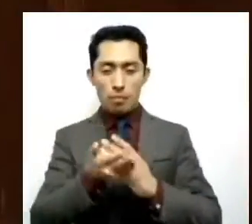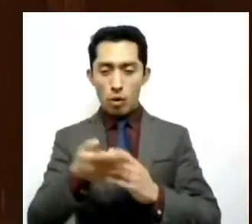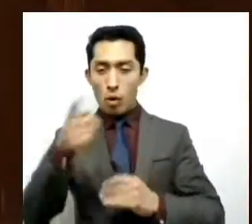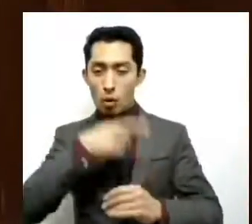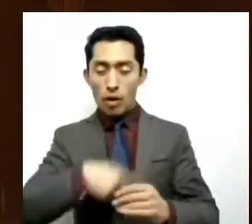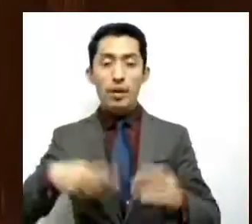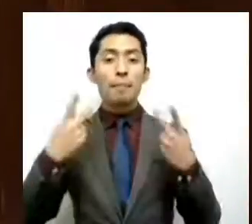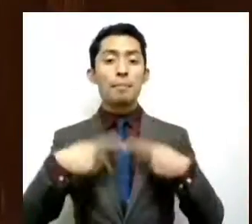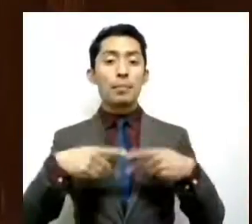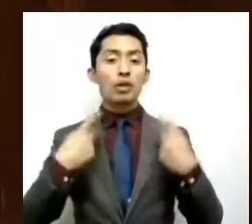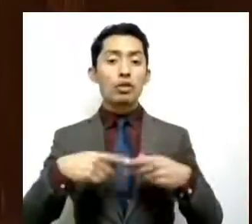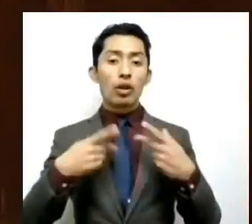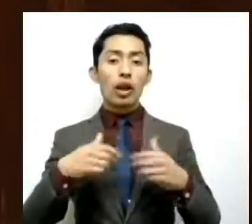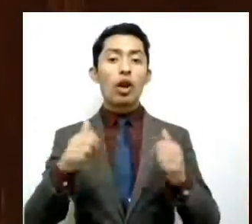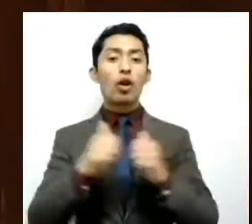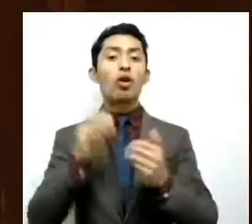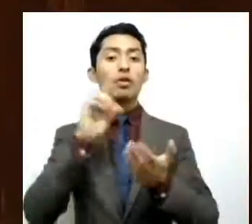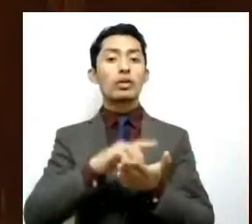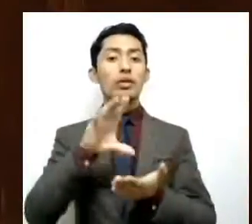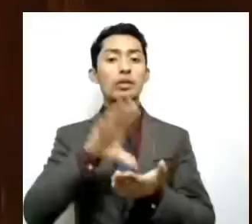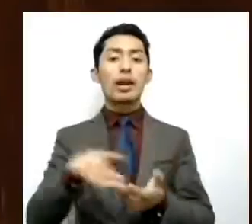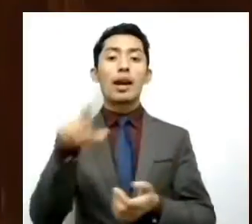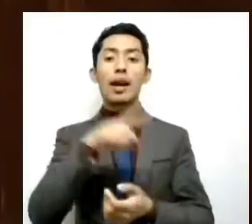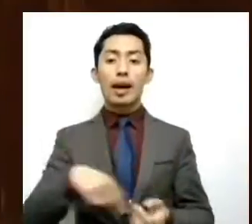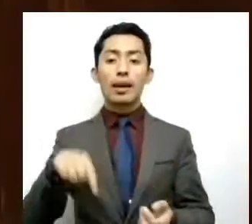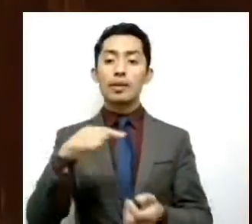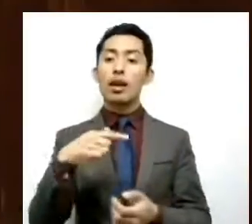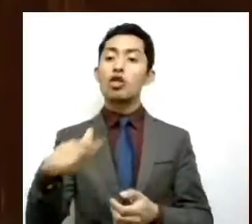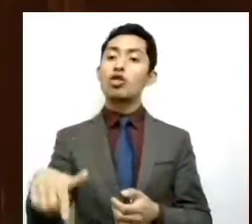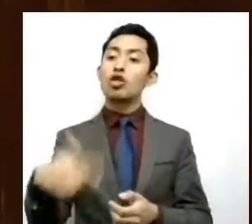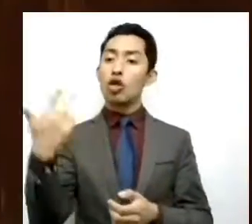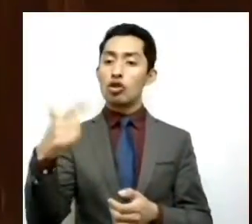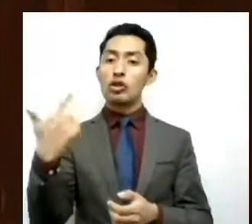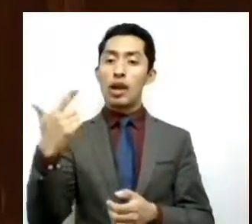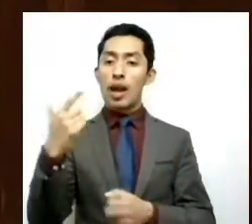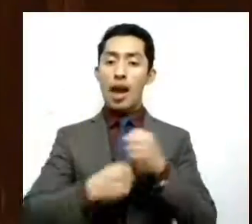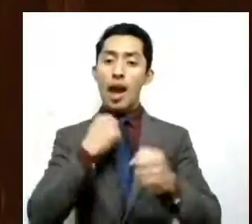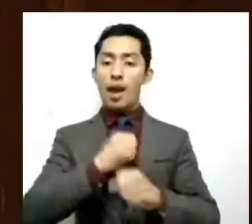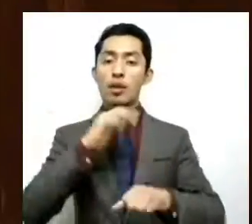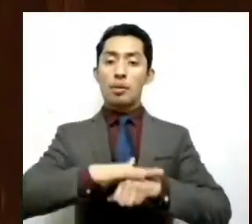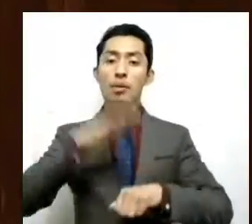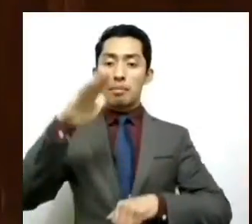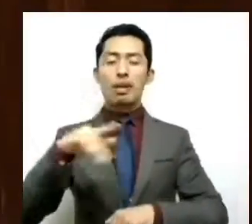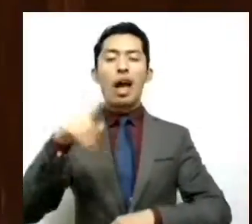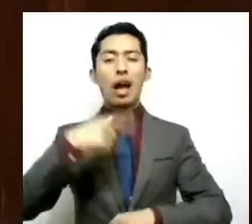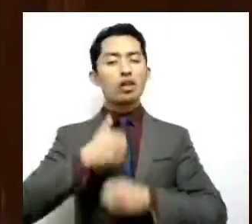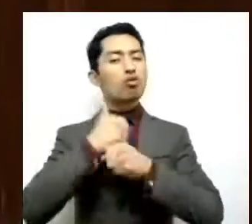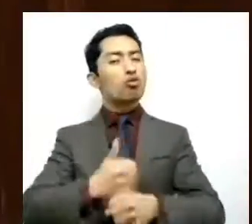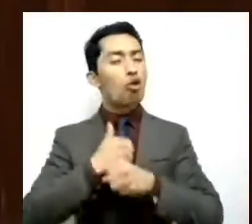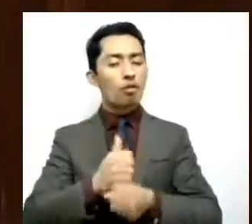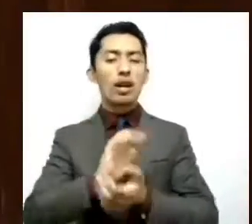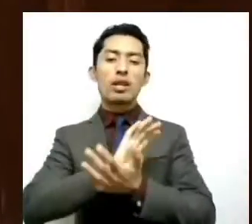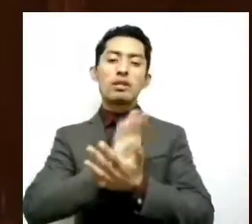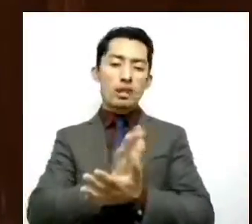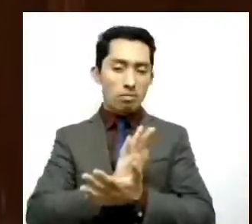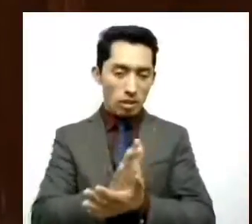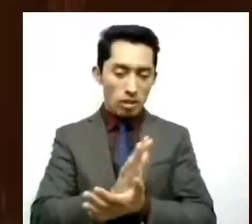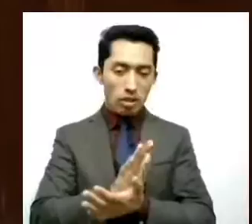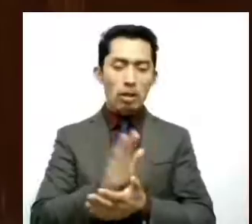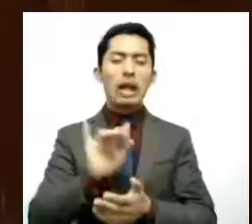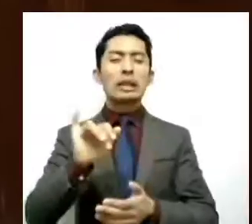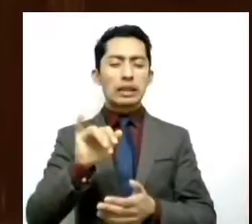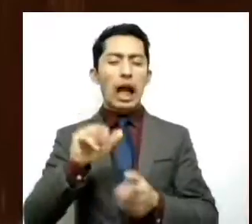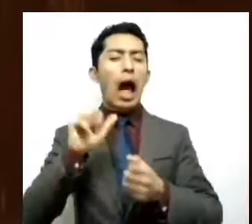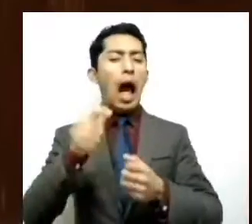con discapacidad mayores de 12 años son víctimas de discriminación en al menos un ámbito